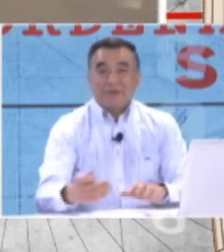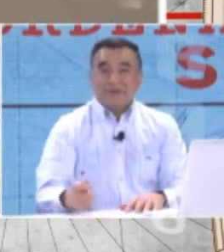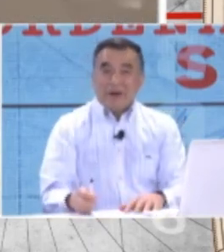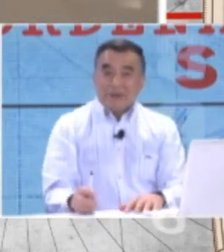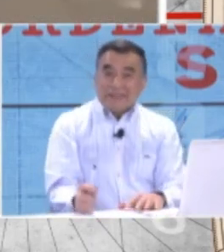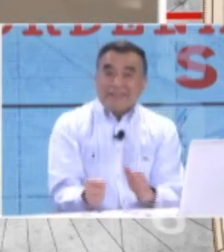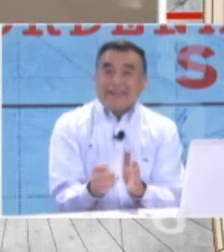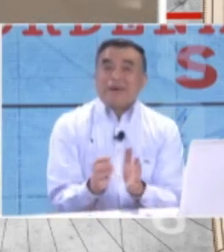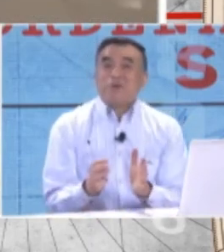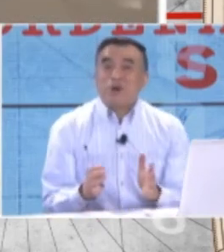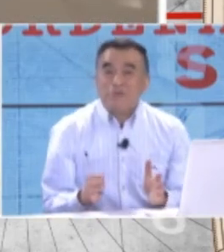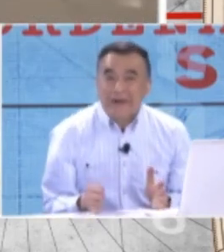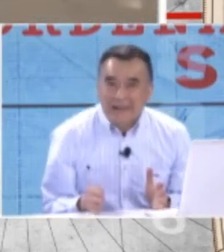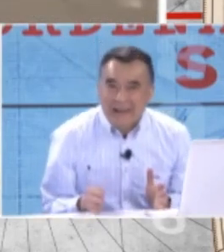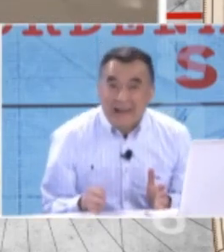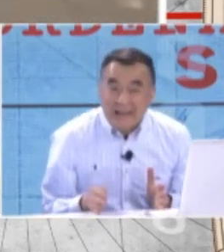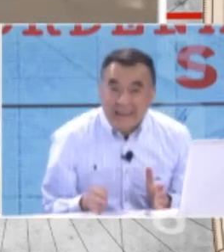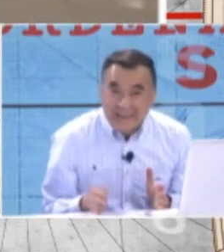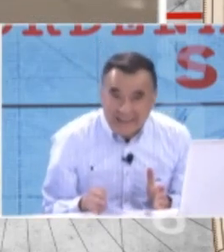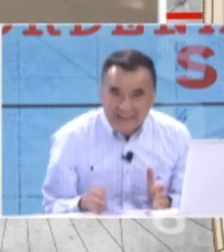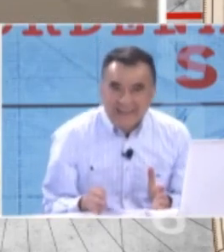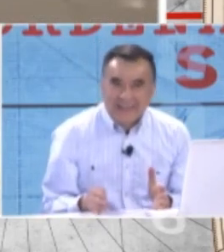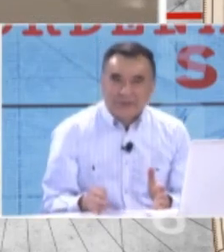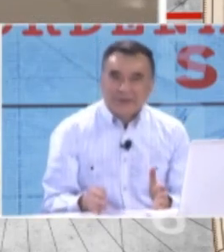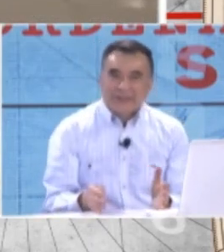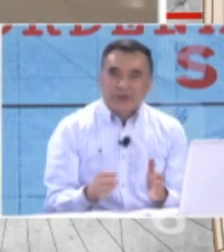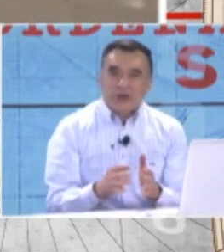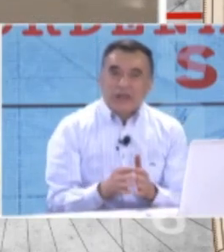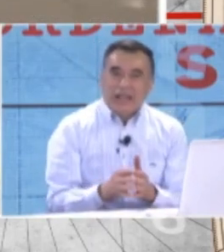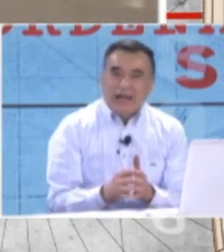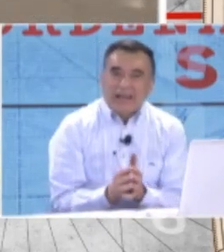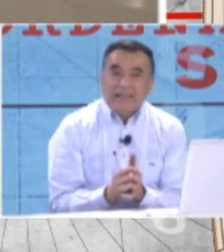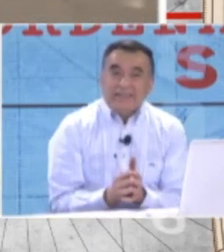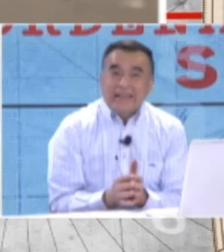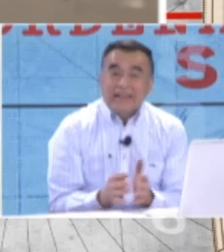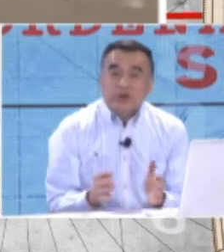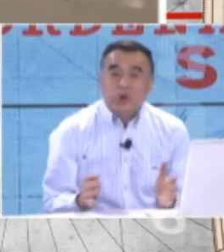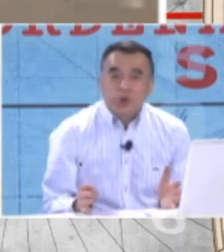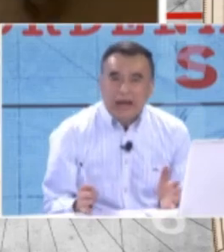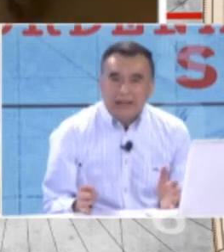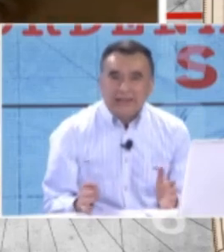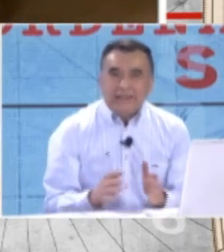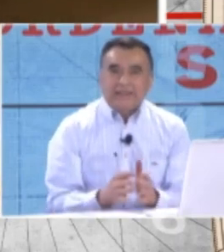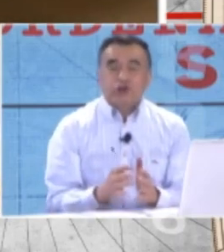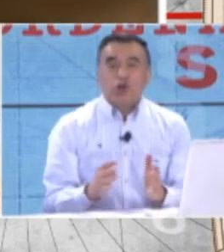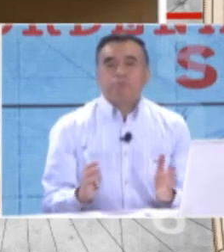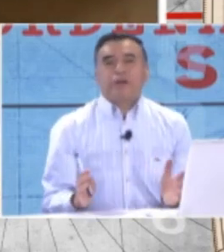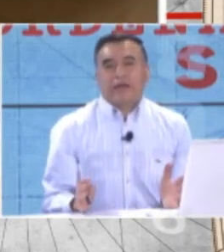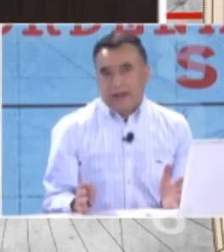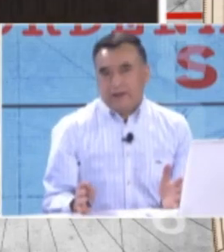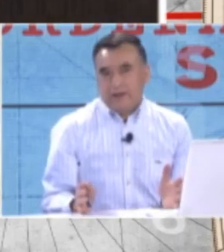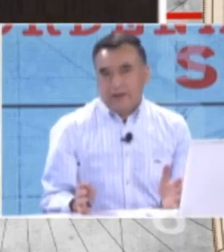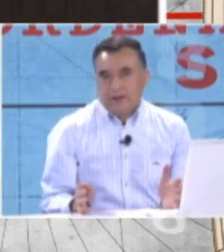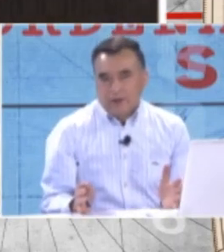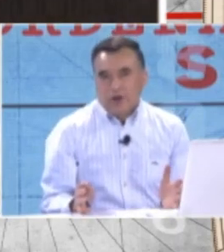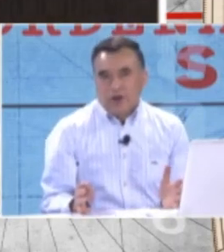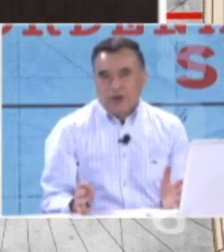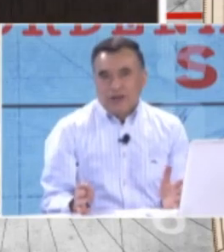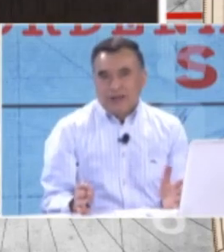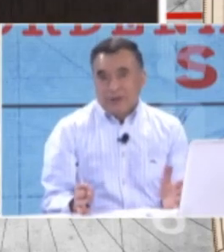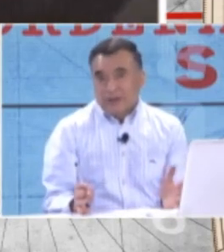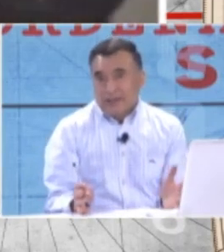Por eso vamos a tener que volver a leer, ¿no es cierto?, la literatura distópica,